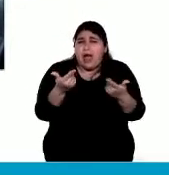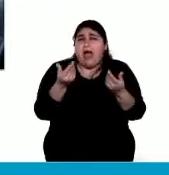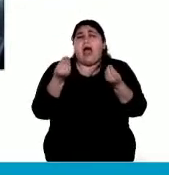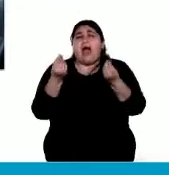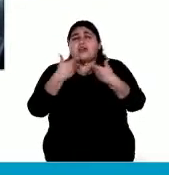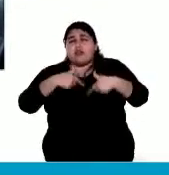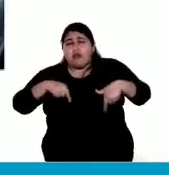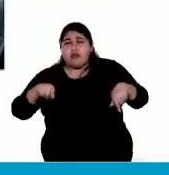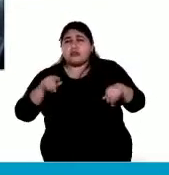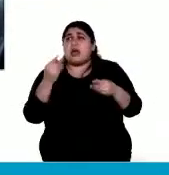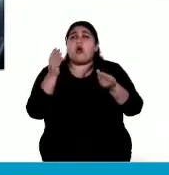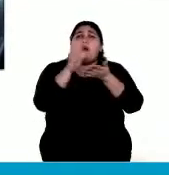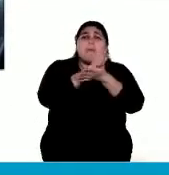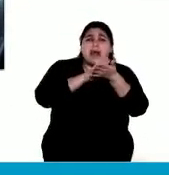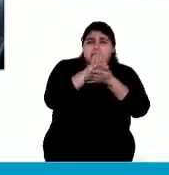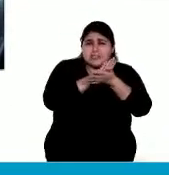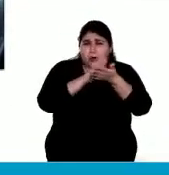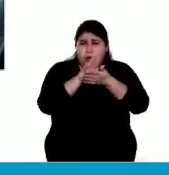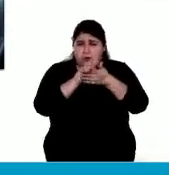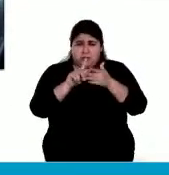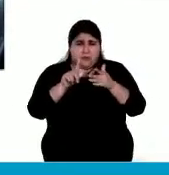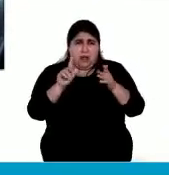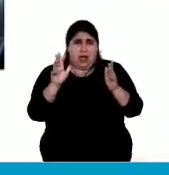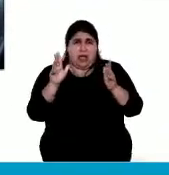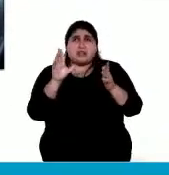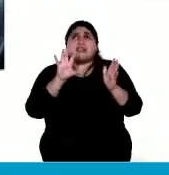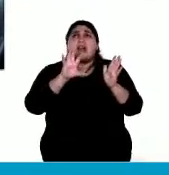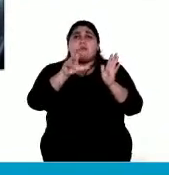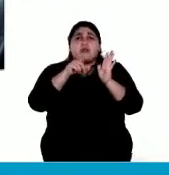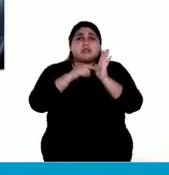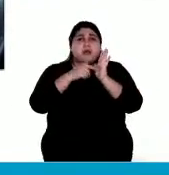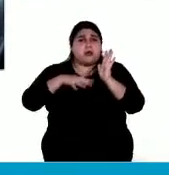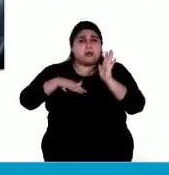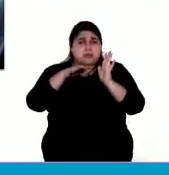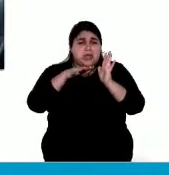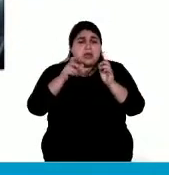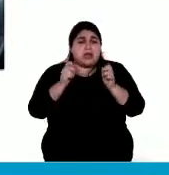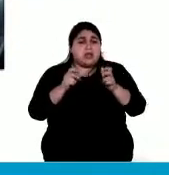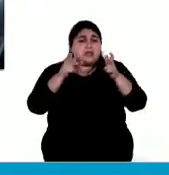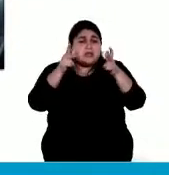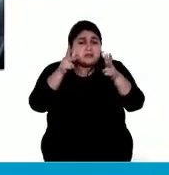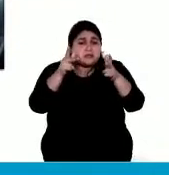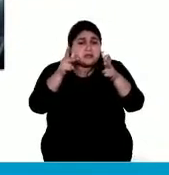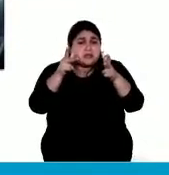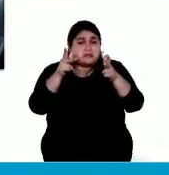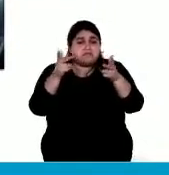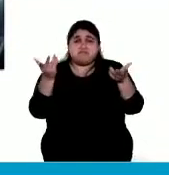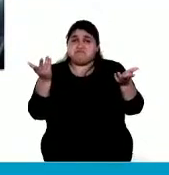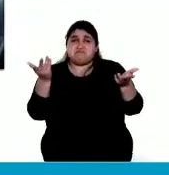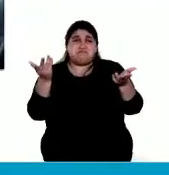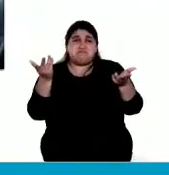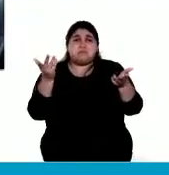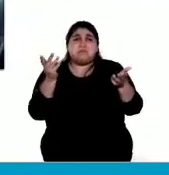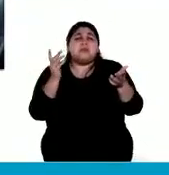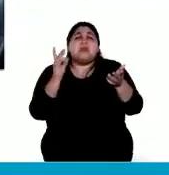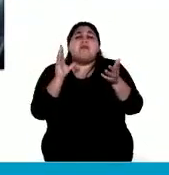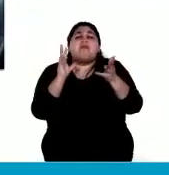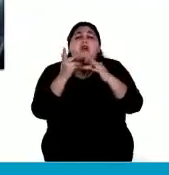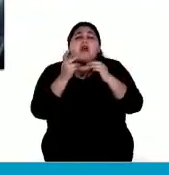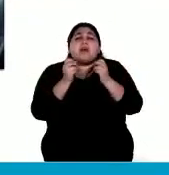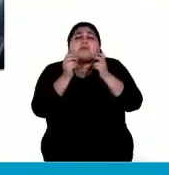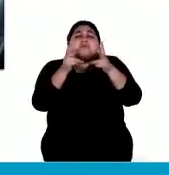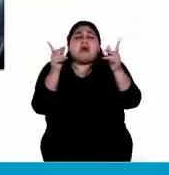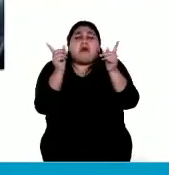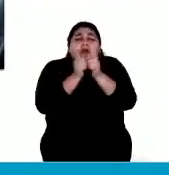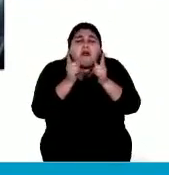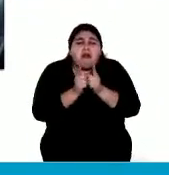para solucionar la inseguridad en la provincia de Buenos Aires. Sí, fueron menciones colaterales, es